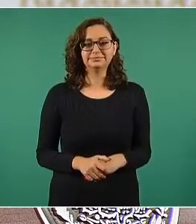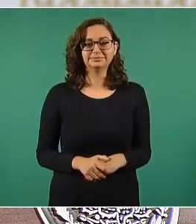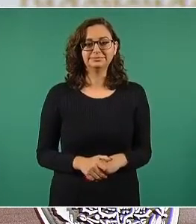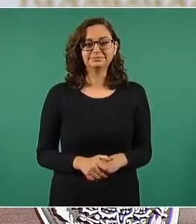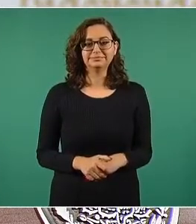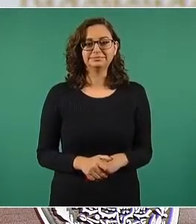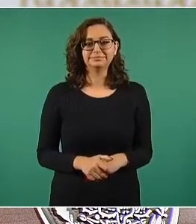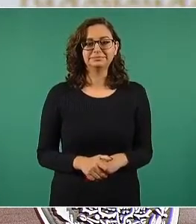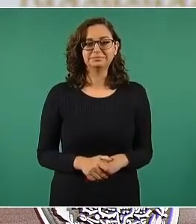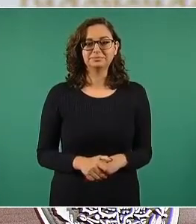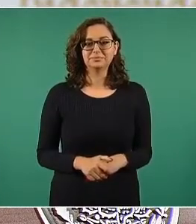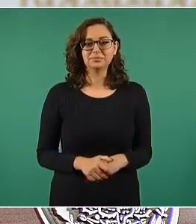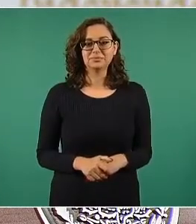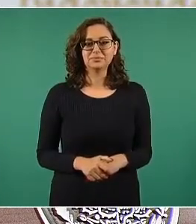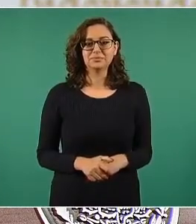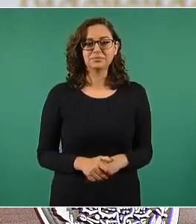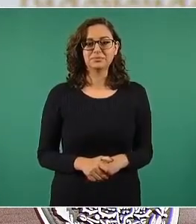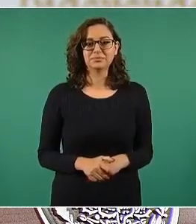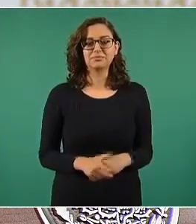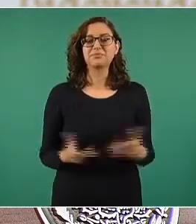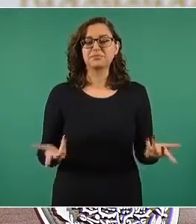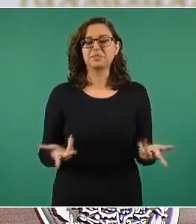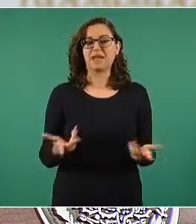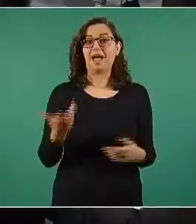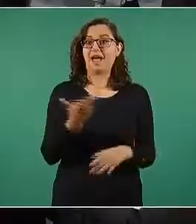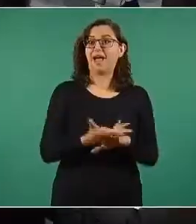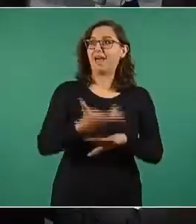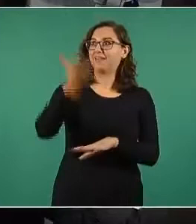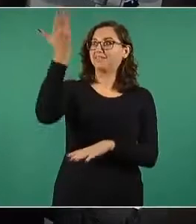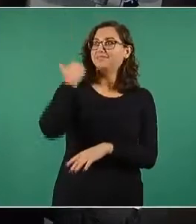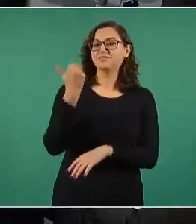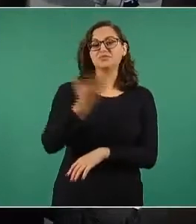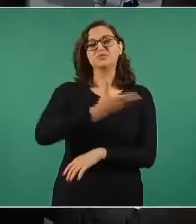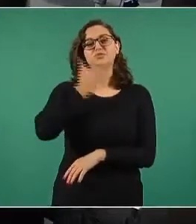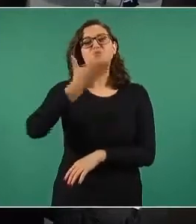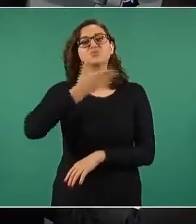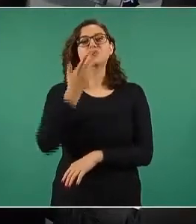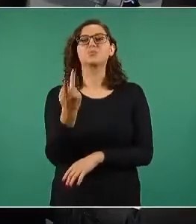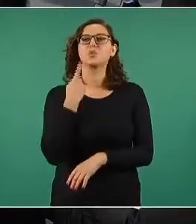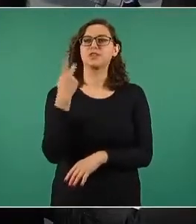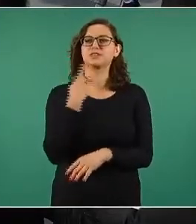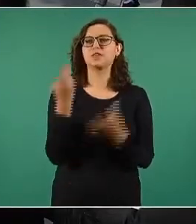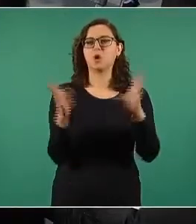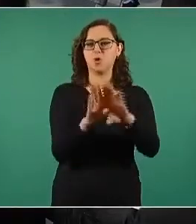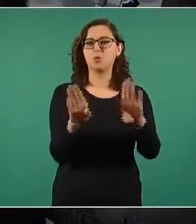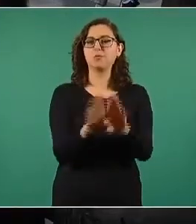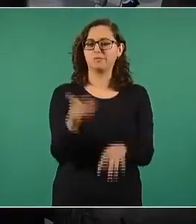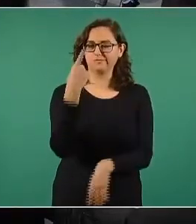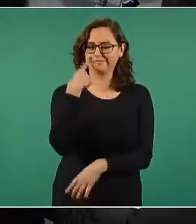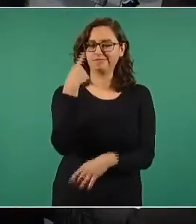puede servir para entender cómo era antes la política en México.